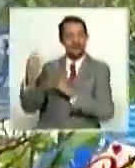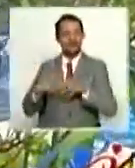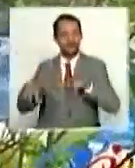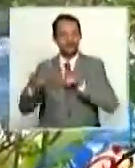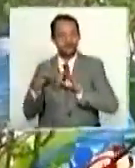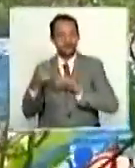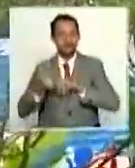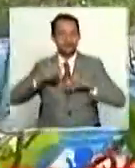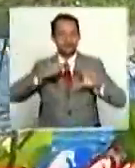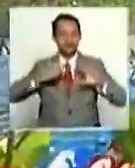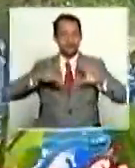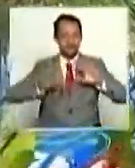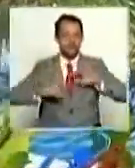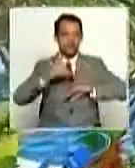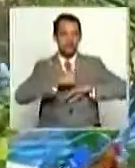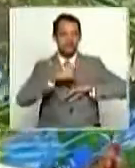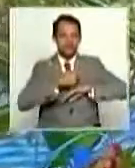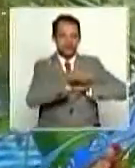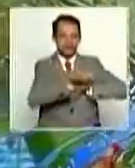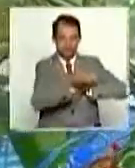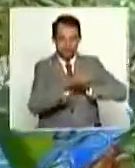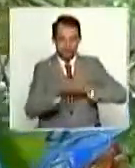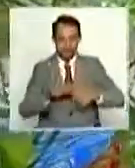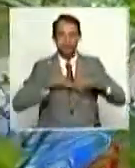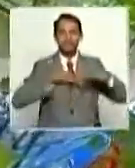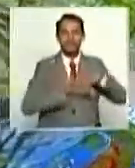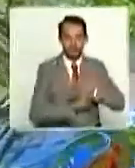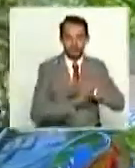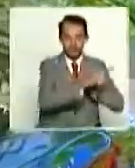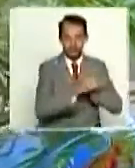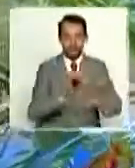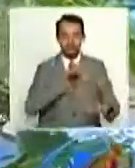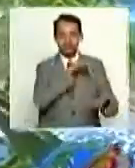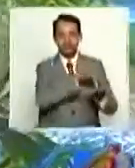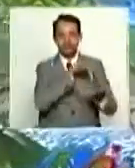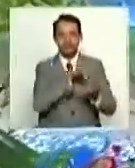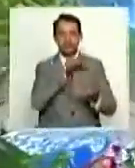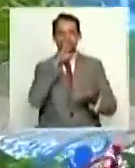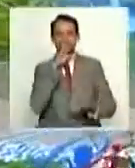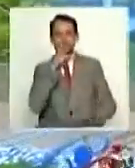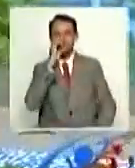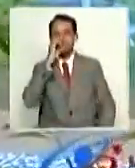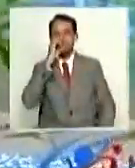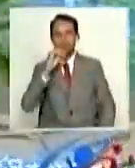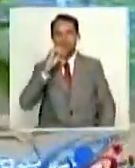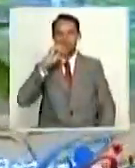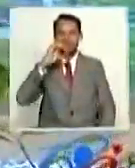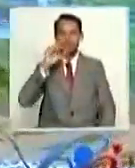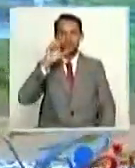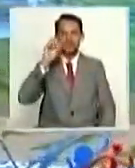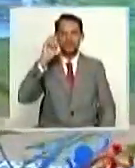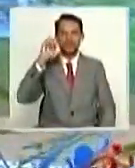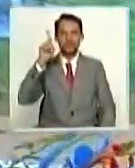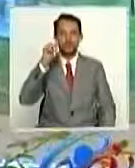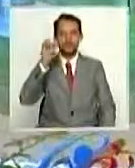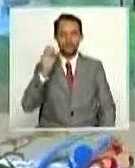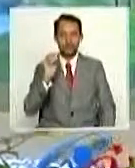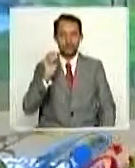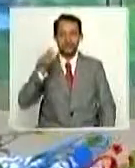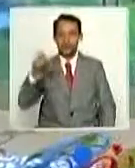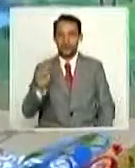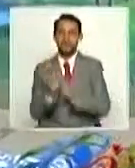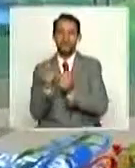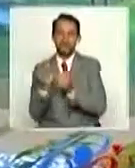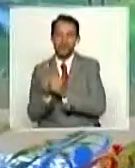Dos Quebradas, a media cuadra de la iglesia, con este fondo del maestro Alonso, del maestro John Jaime